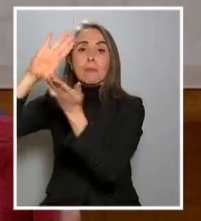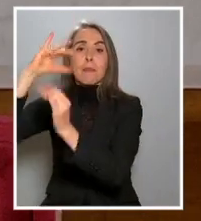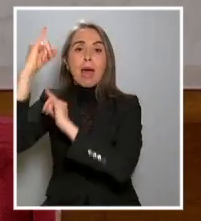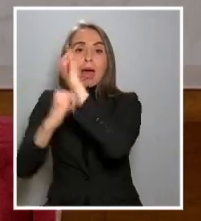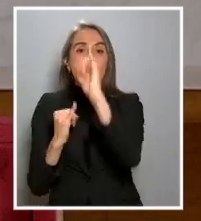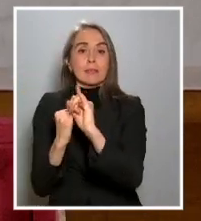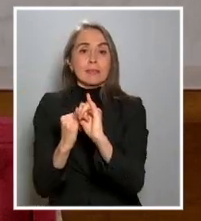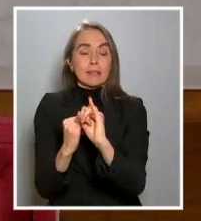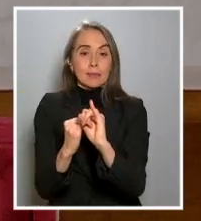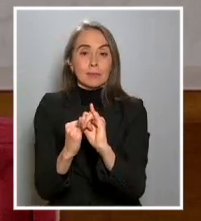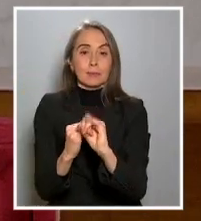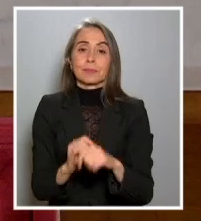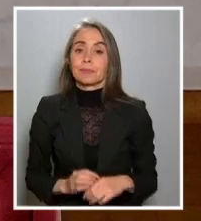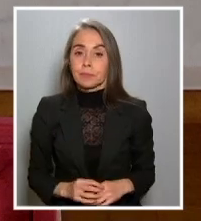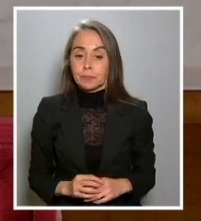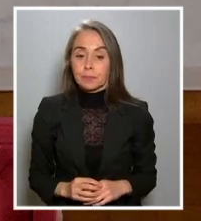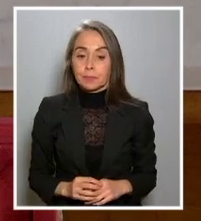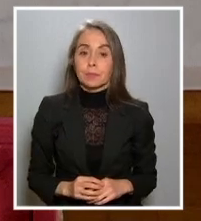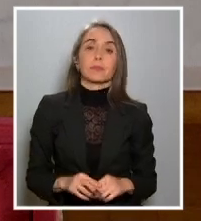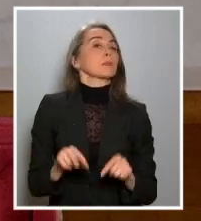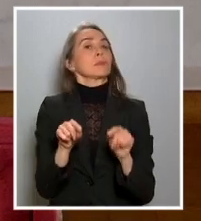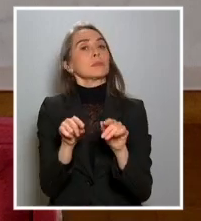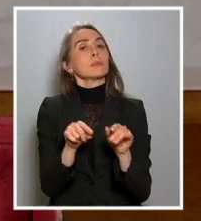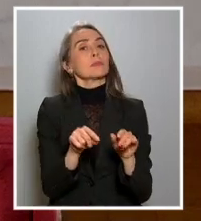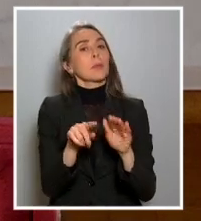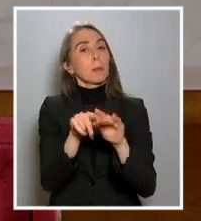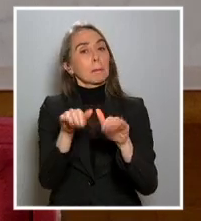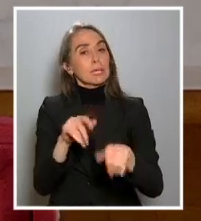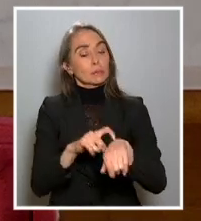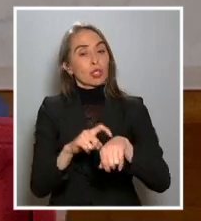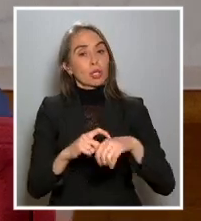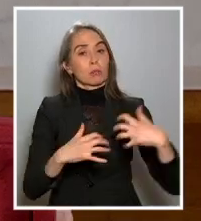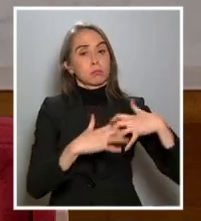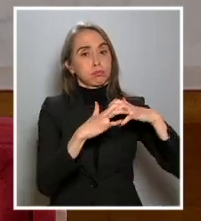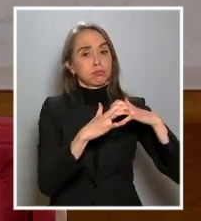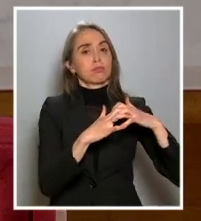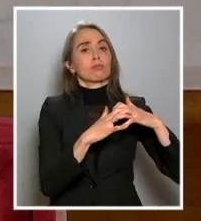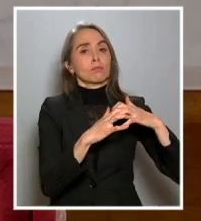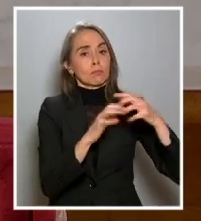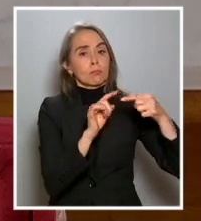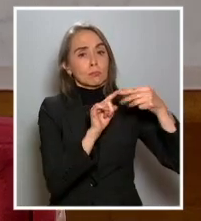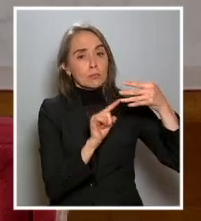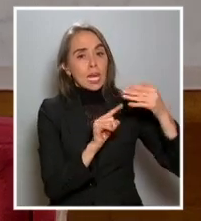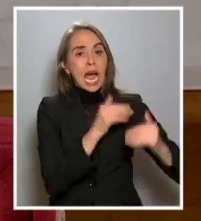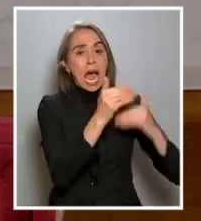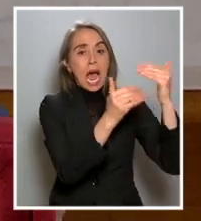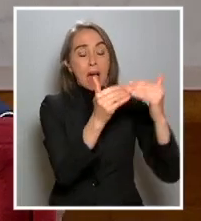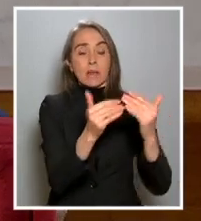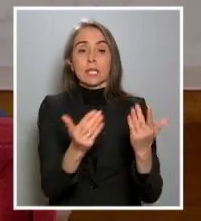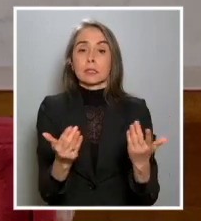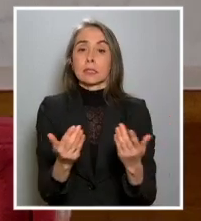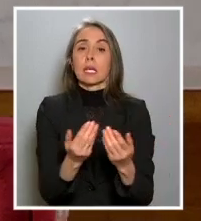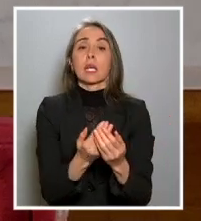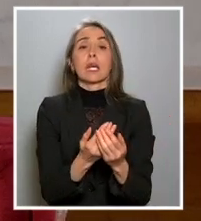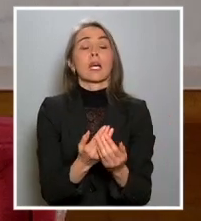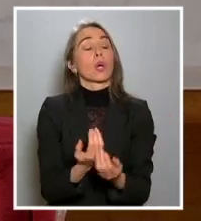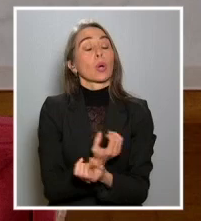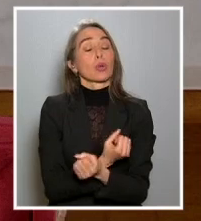Ahora, al mismo tiempo que vamos consolidando estos avances, no podemos perder de